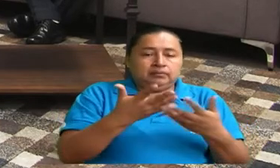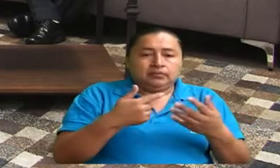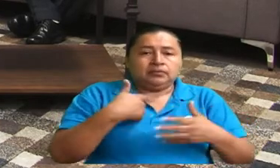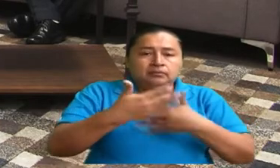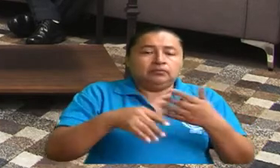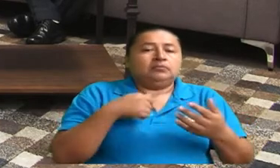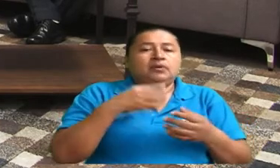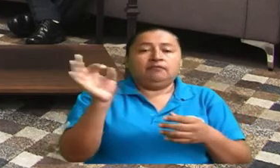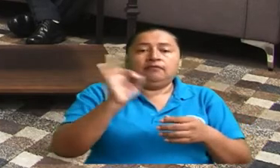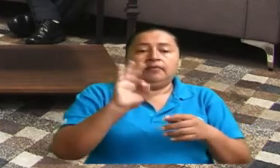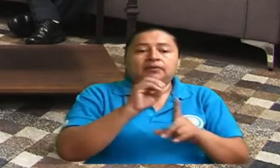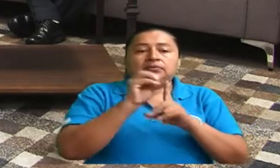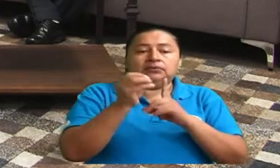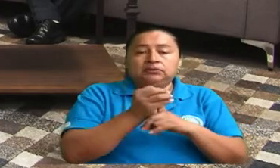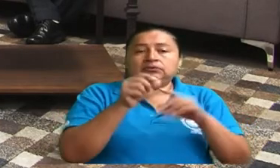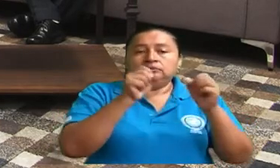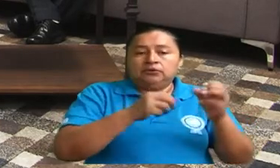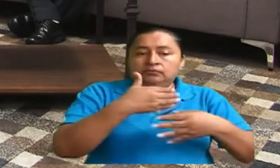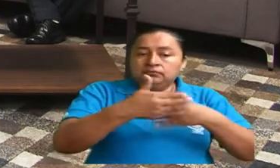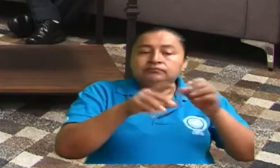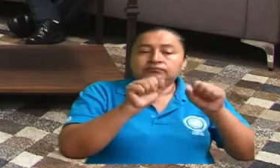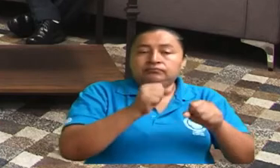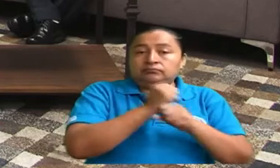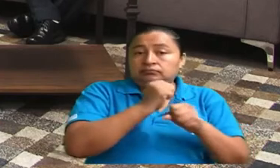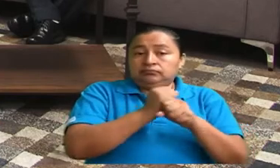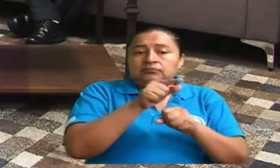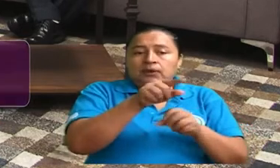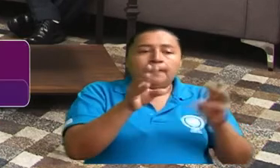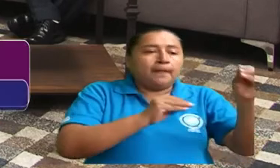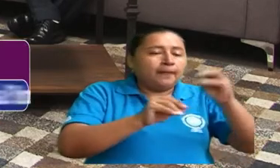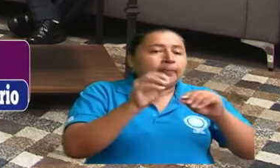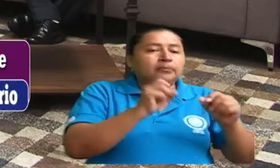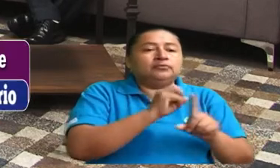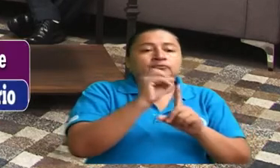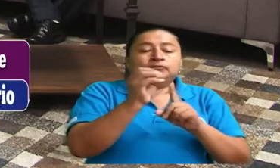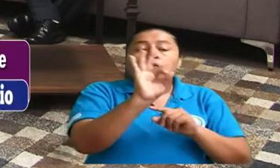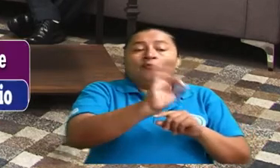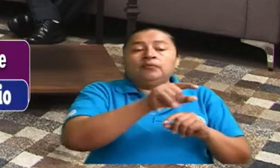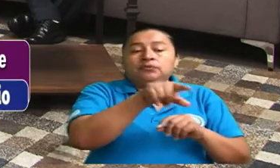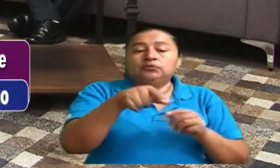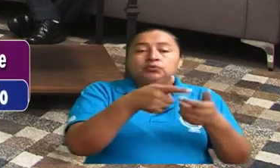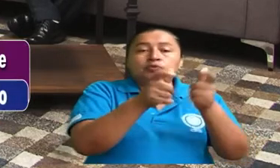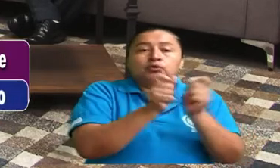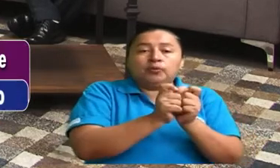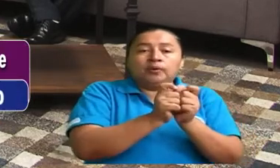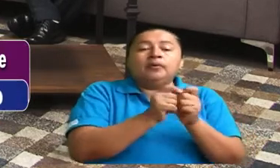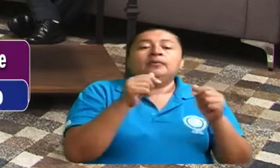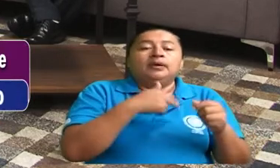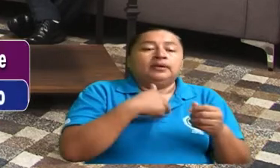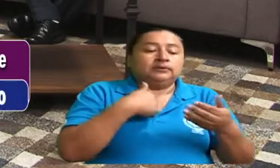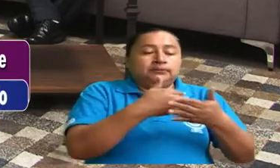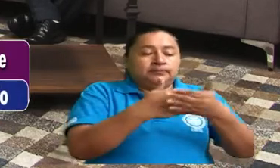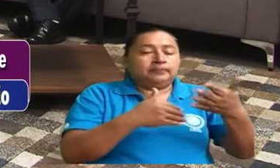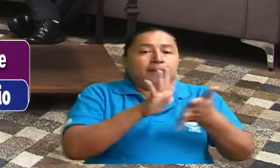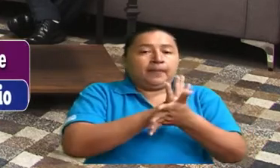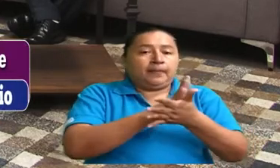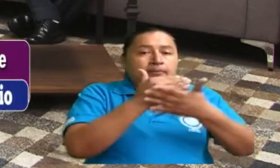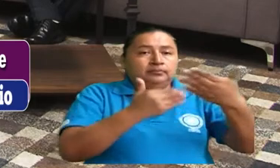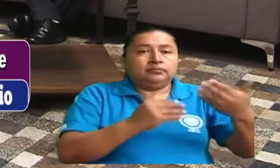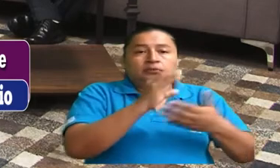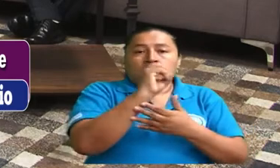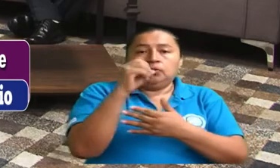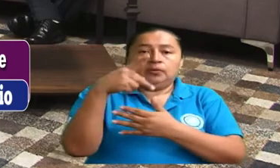a trabajar a la conformación, organización y la constitución para llegar a la legalización de la cooperativa.